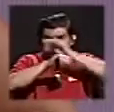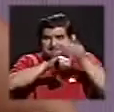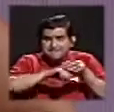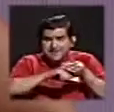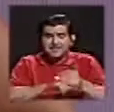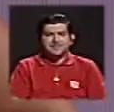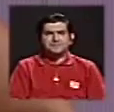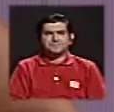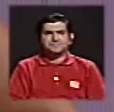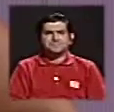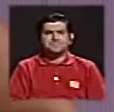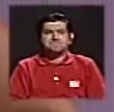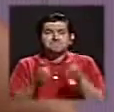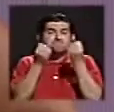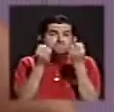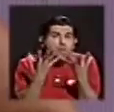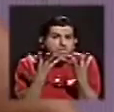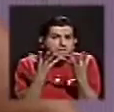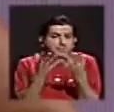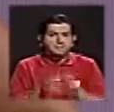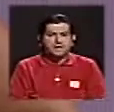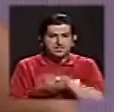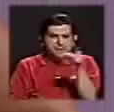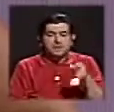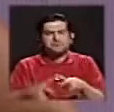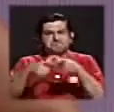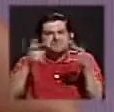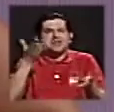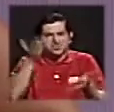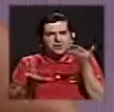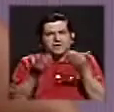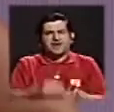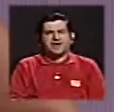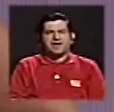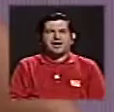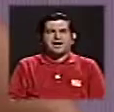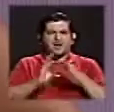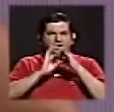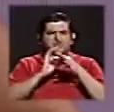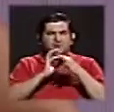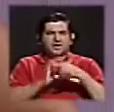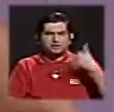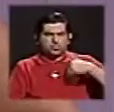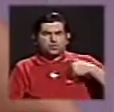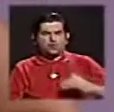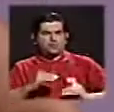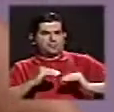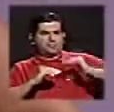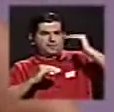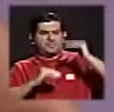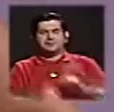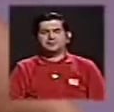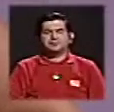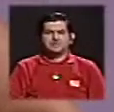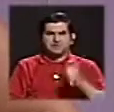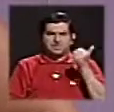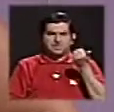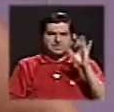¿verdad? Muchísimos de ellos, la gran mayoría con relaciones con hombres mayores de edad y en una